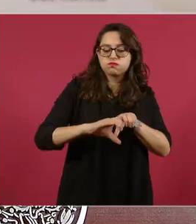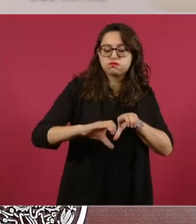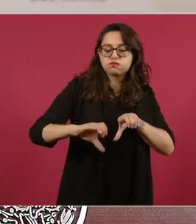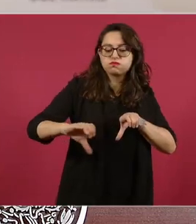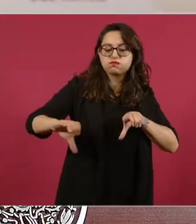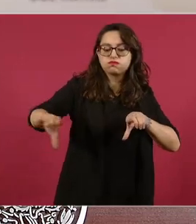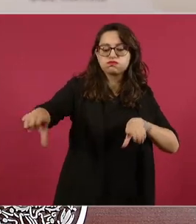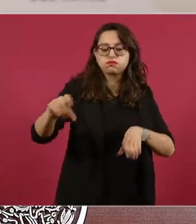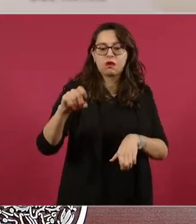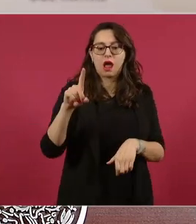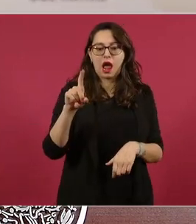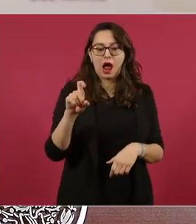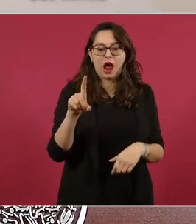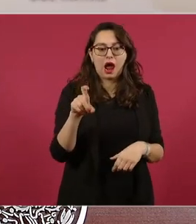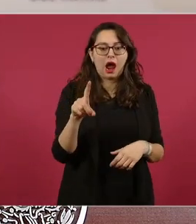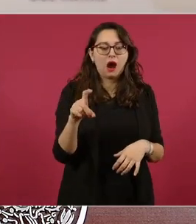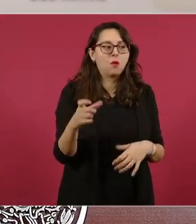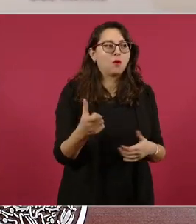agua